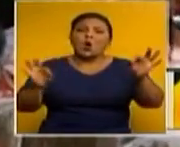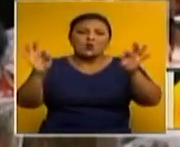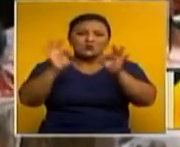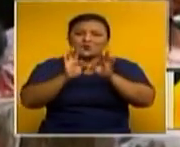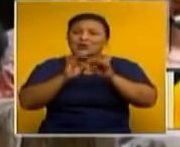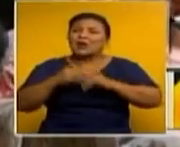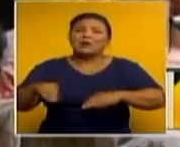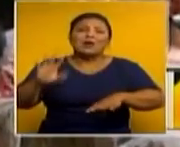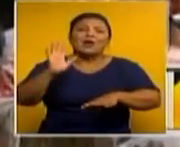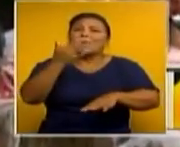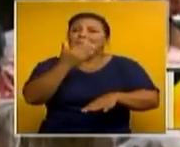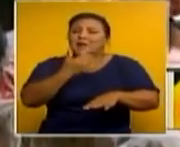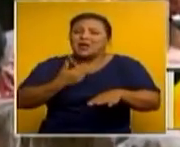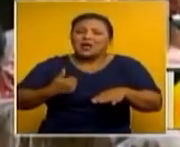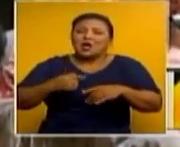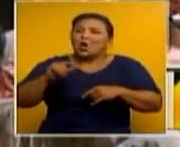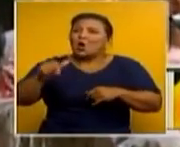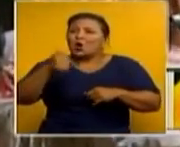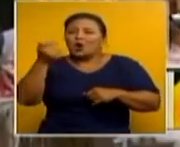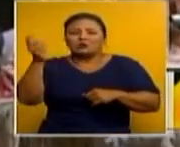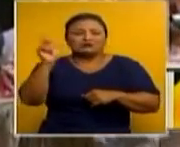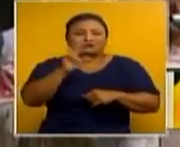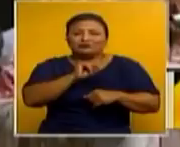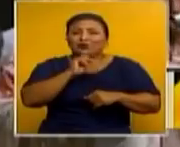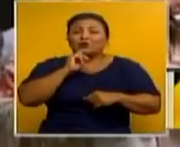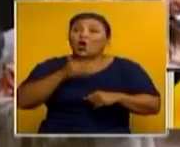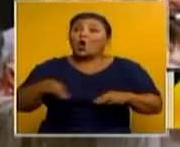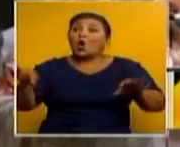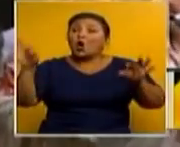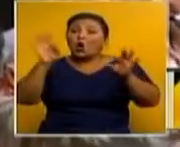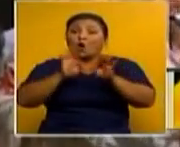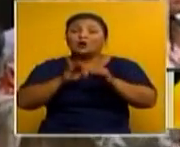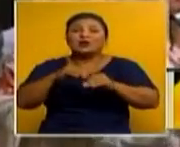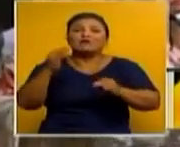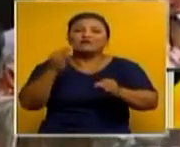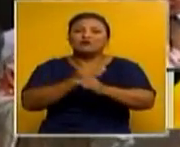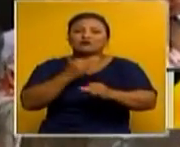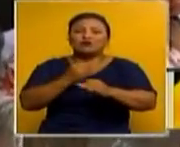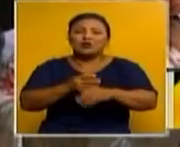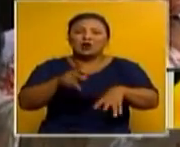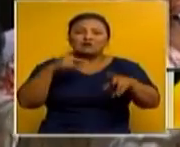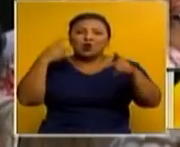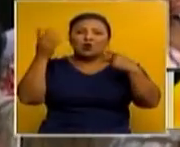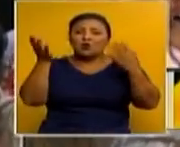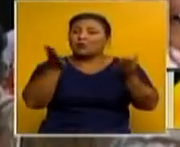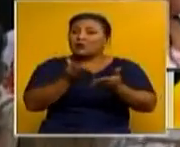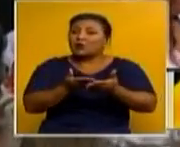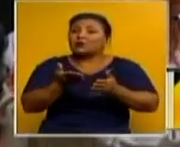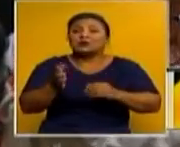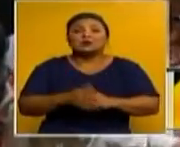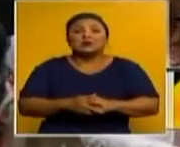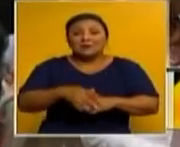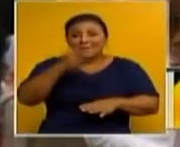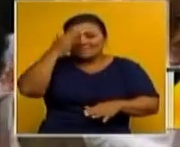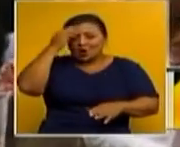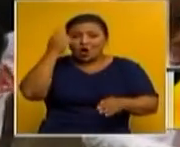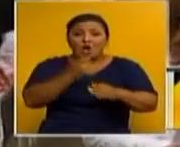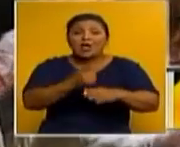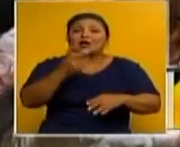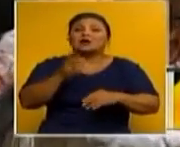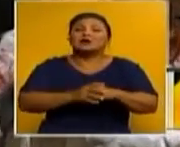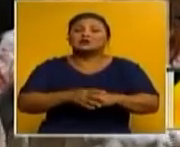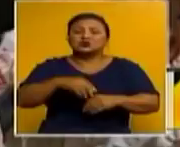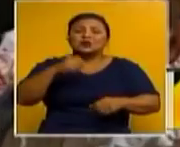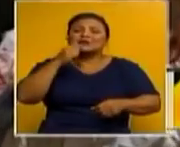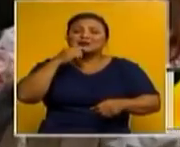ser candidatos a ninguna dignidad y que no vuelvan a ser funcionarios públicos. Por eso una razón para